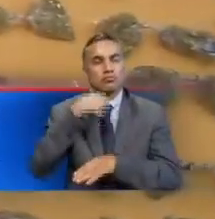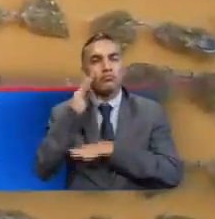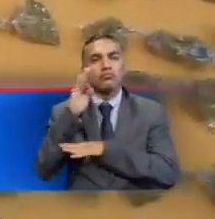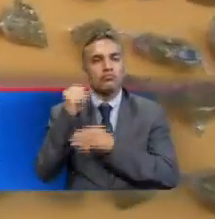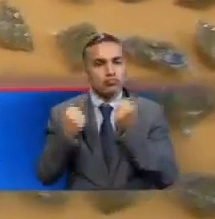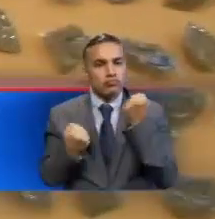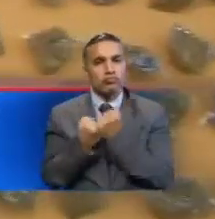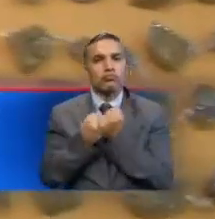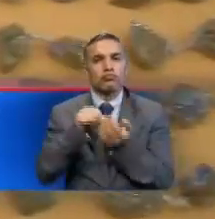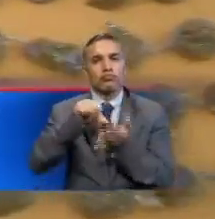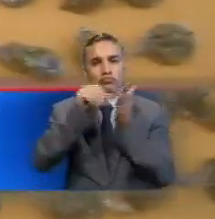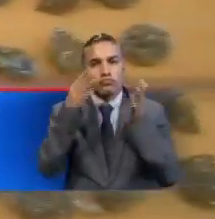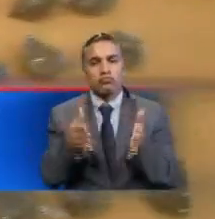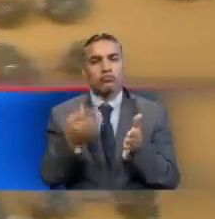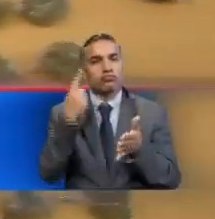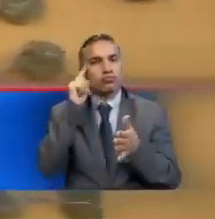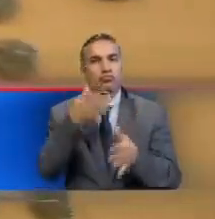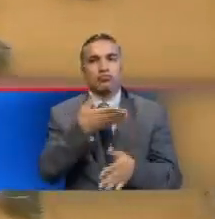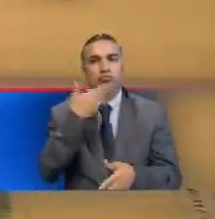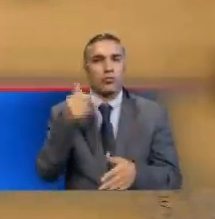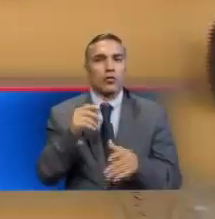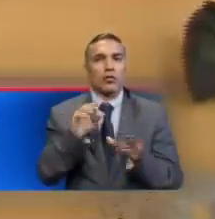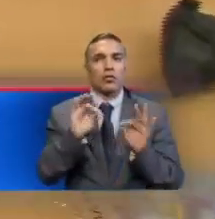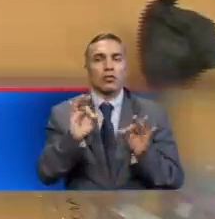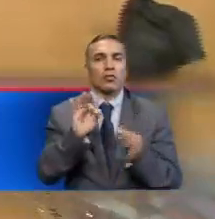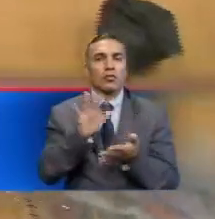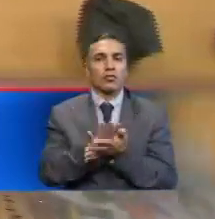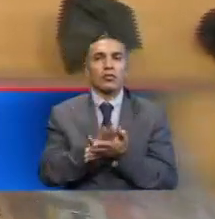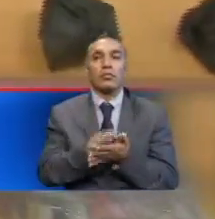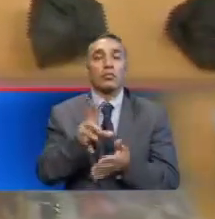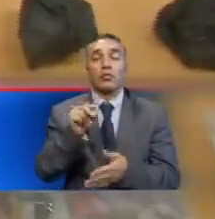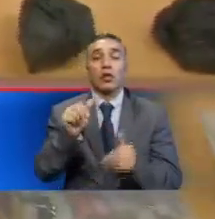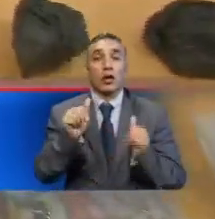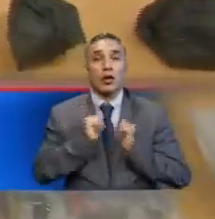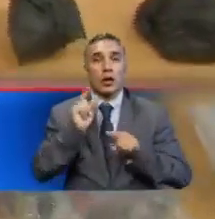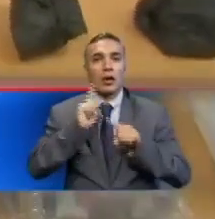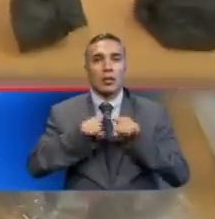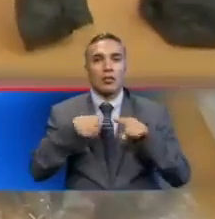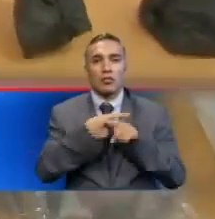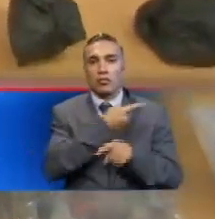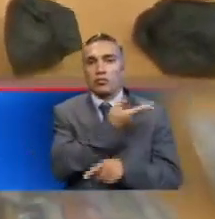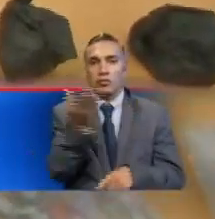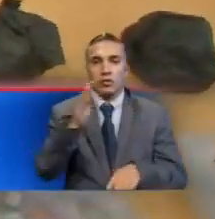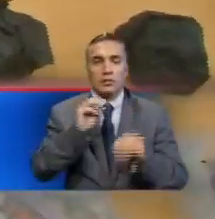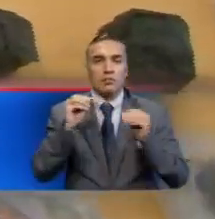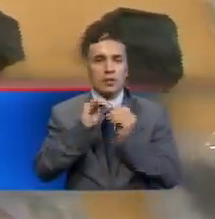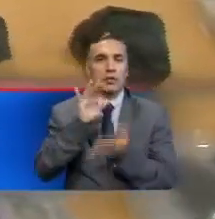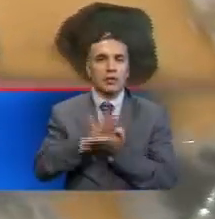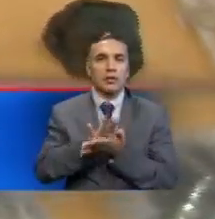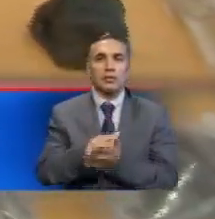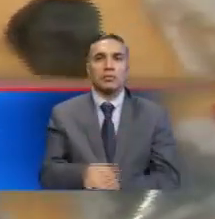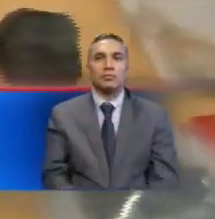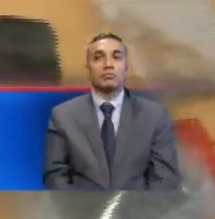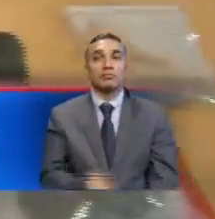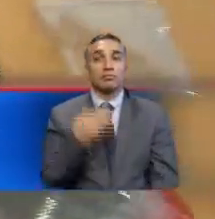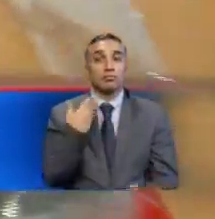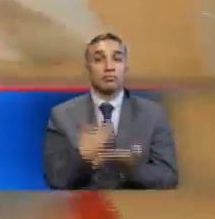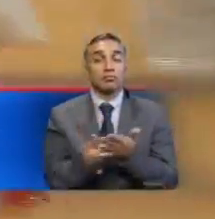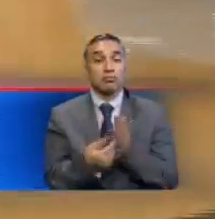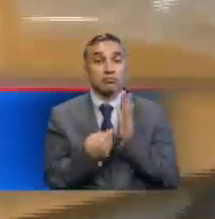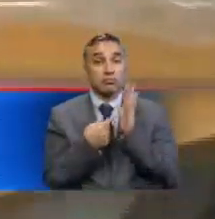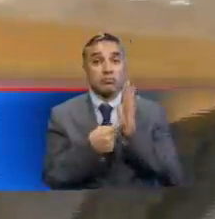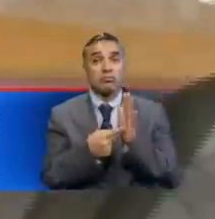nuestros ciudadanos y no descansaremos hasta devolverle la tranquilidad al pueblo ecuatoriano. Vemos entre las evidencias también